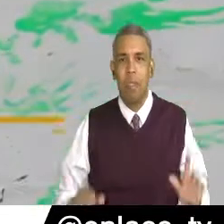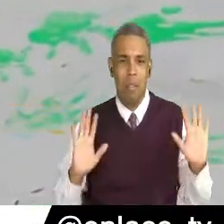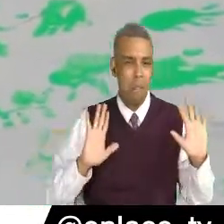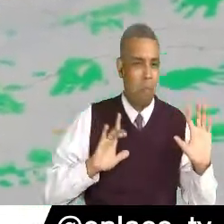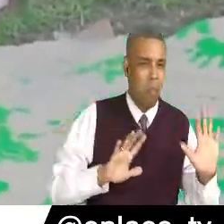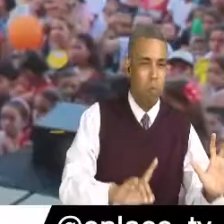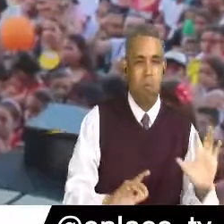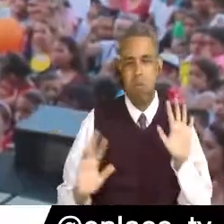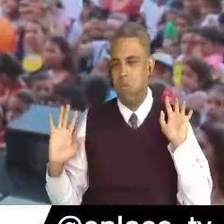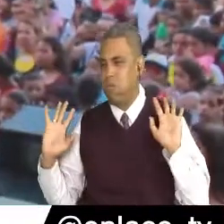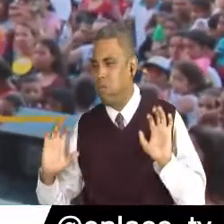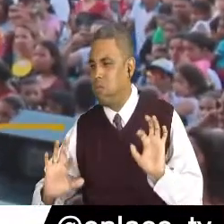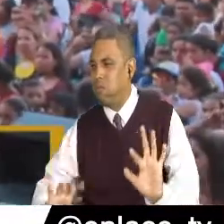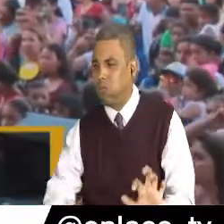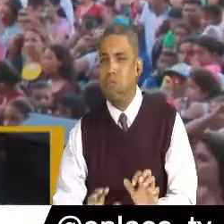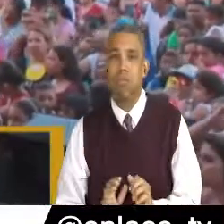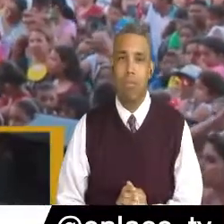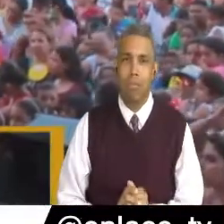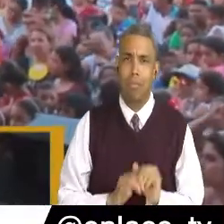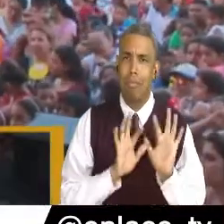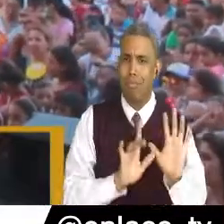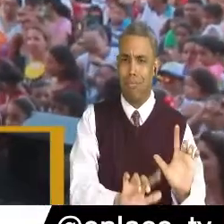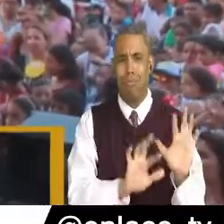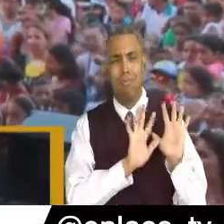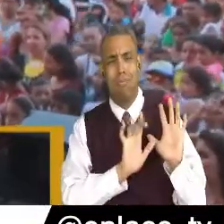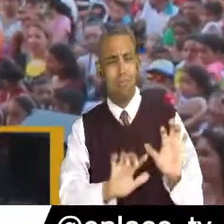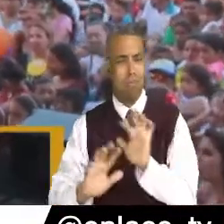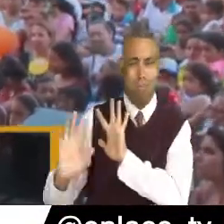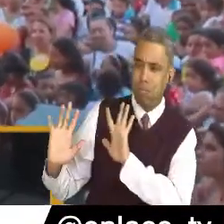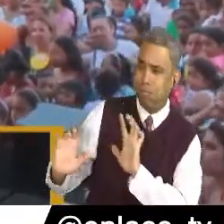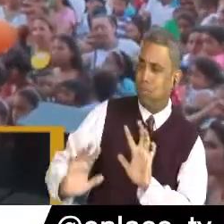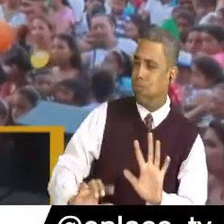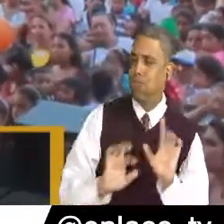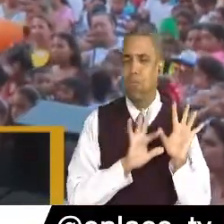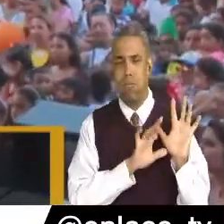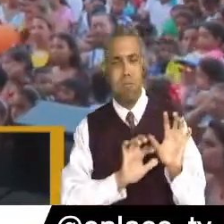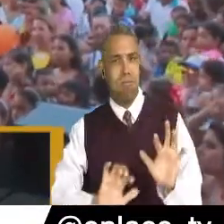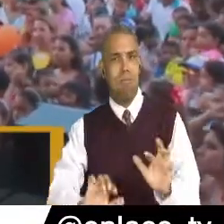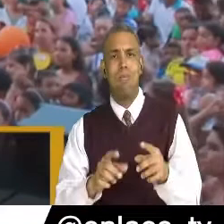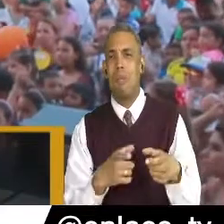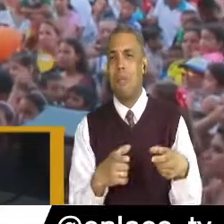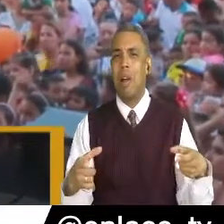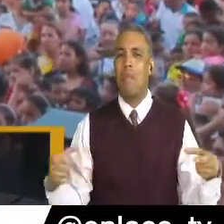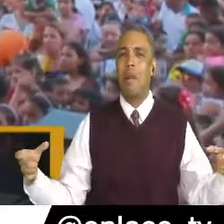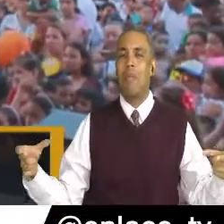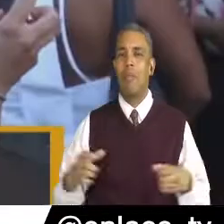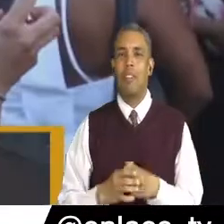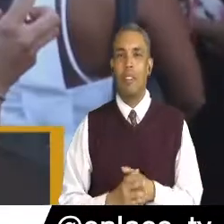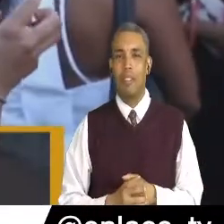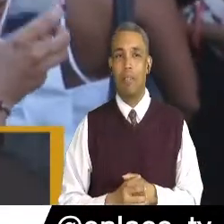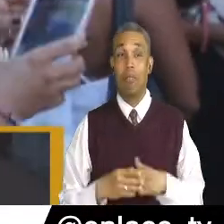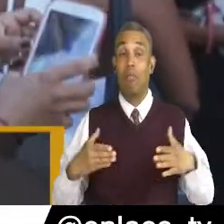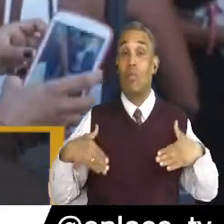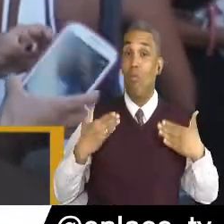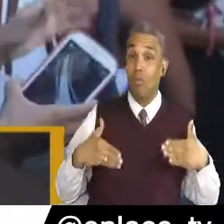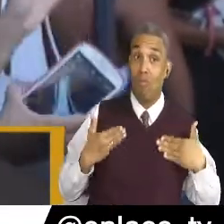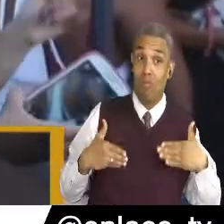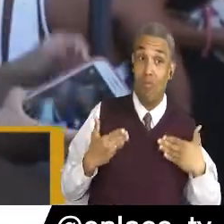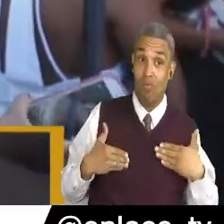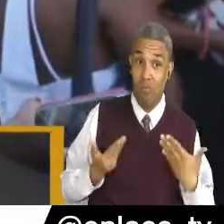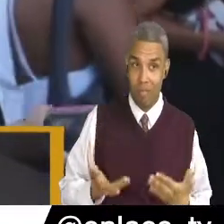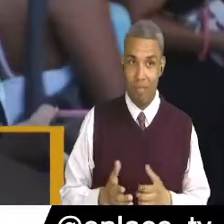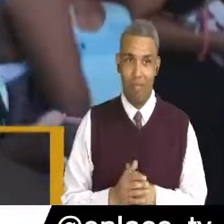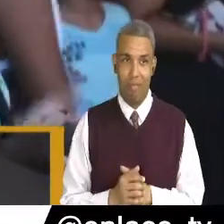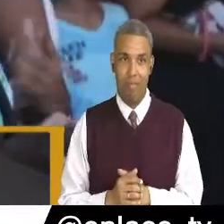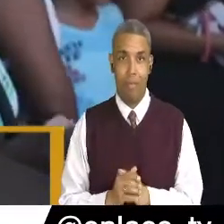pequeños de la ciudad. Poco a poco las familias fueron llegando para unirse a la celebración. No, pues me pareció súper interesante porque pues